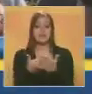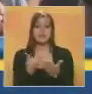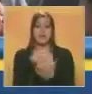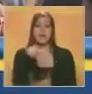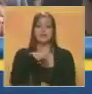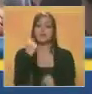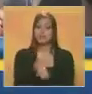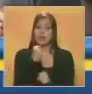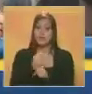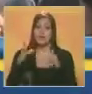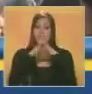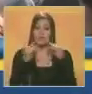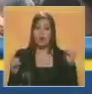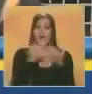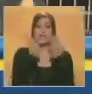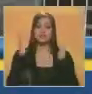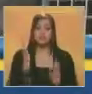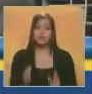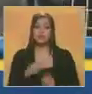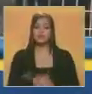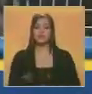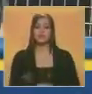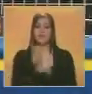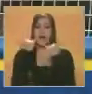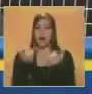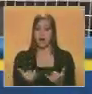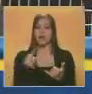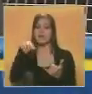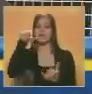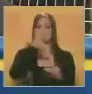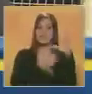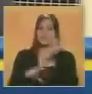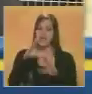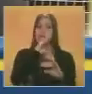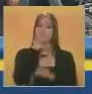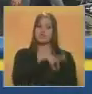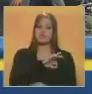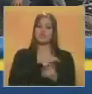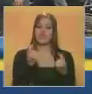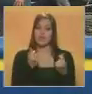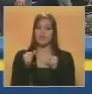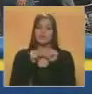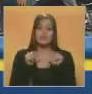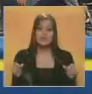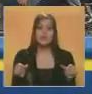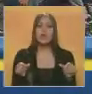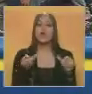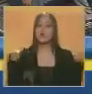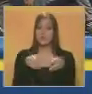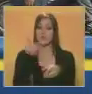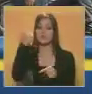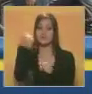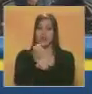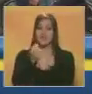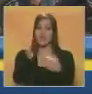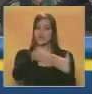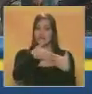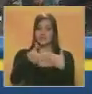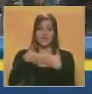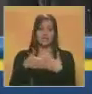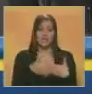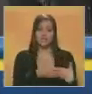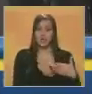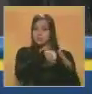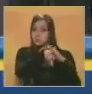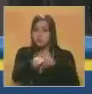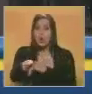acción de todas y todos los estudiantes. Por ahora, la toma de la Facultad de Ciencias Económicas y Sociales se mantiene. También un grupo de trabajadores cerró los accesos